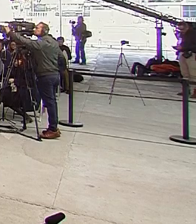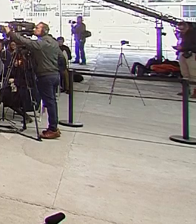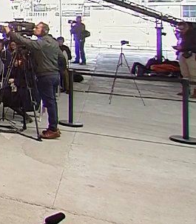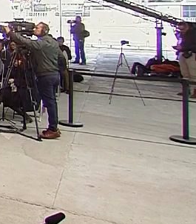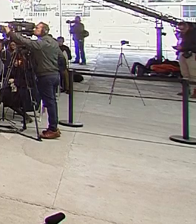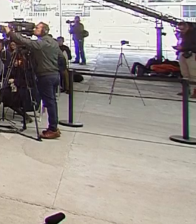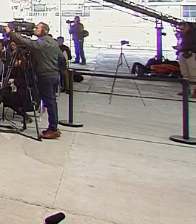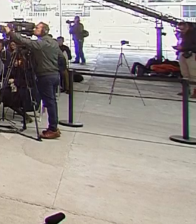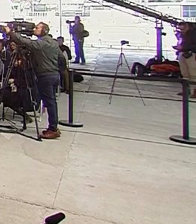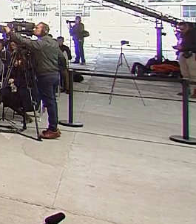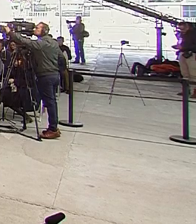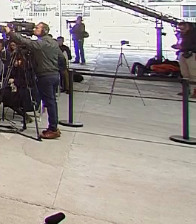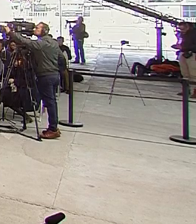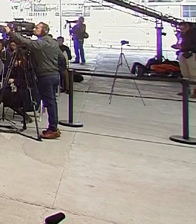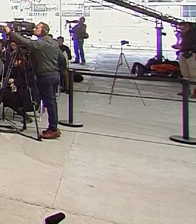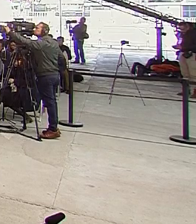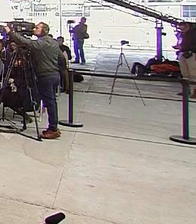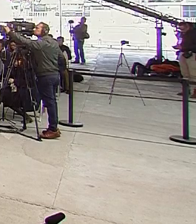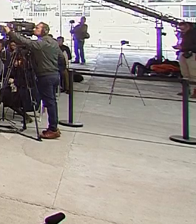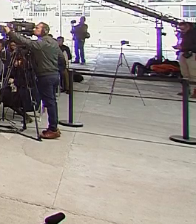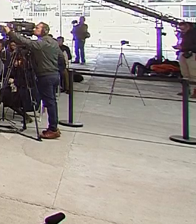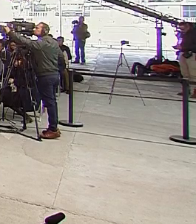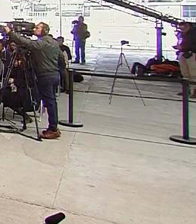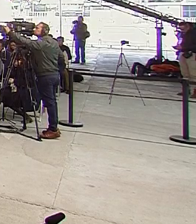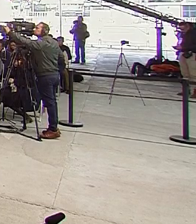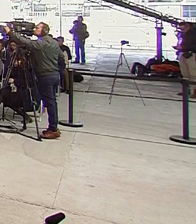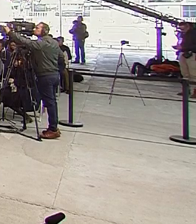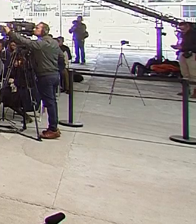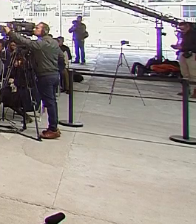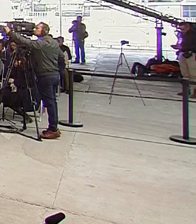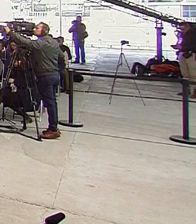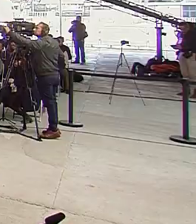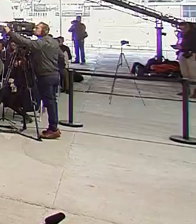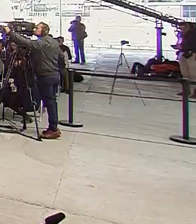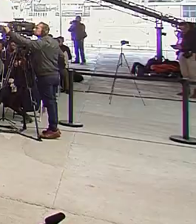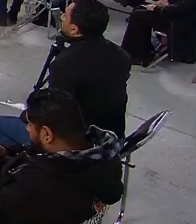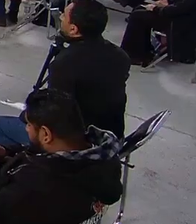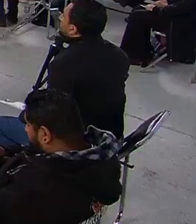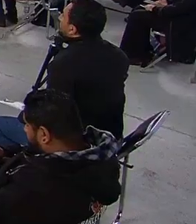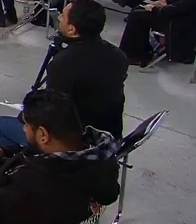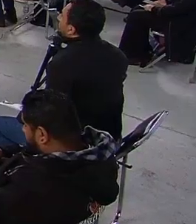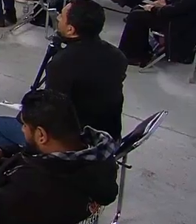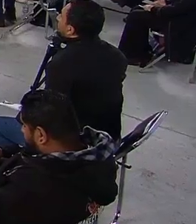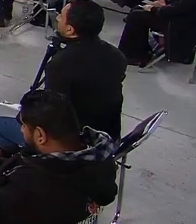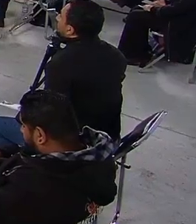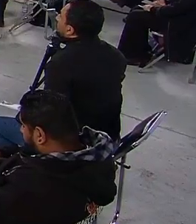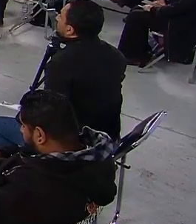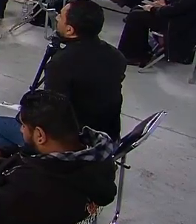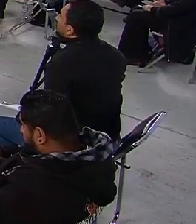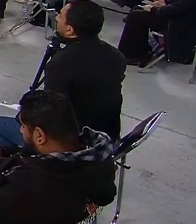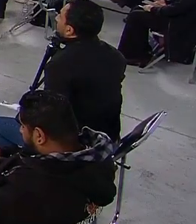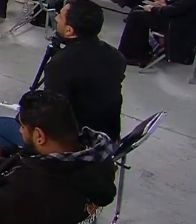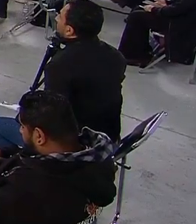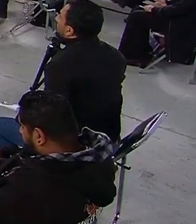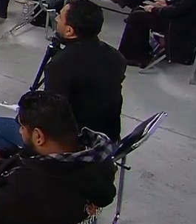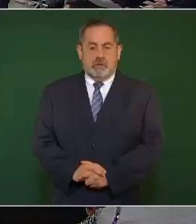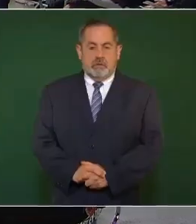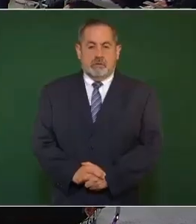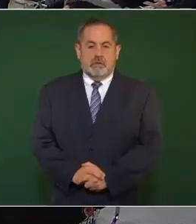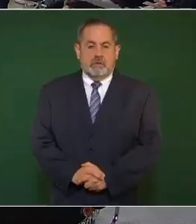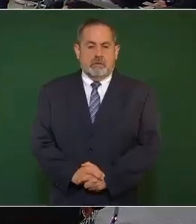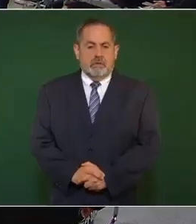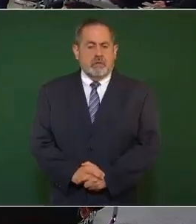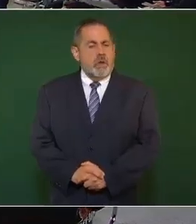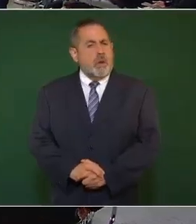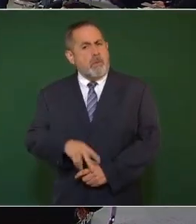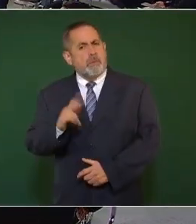cree que algunos de estos funcionarios de su gabinete puedan continuar en la siguiente administración? Eso sería por un lado.